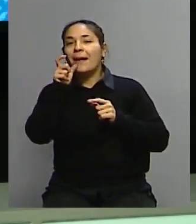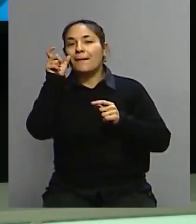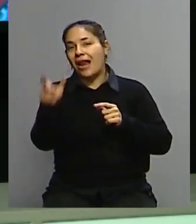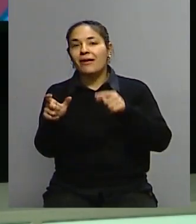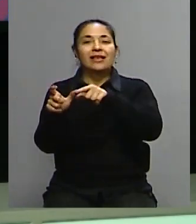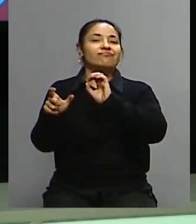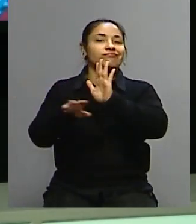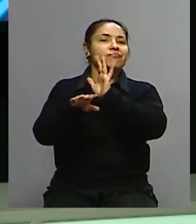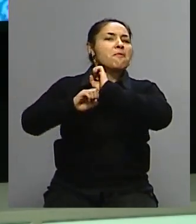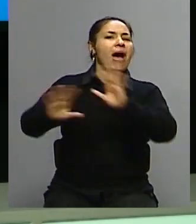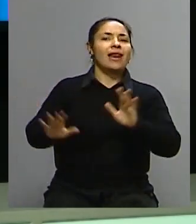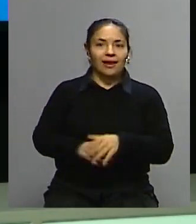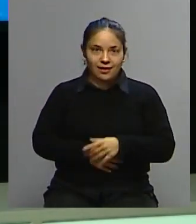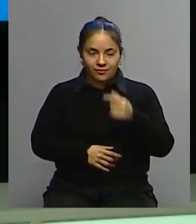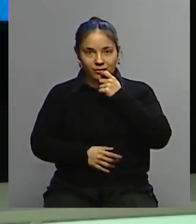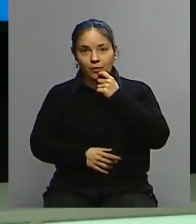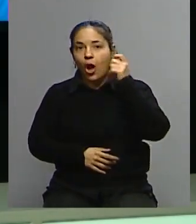mal, es decir, adulto mayor o...